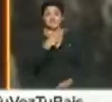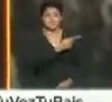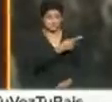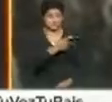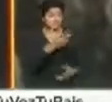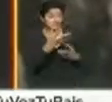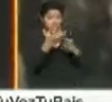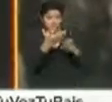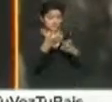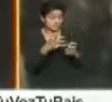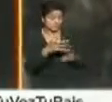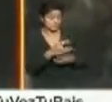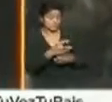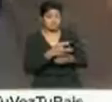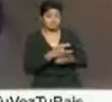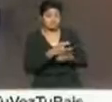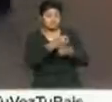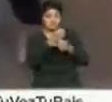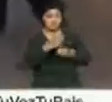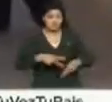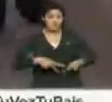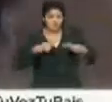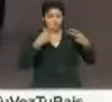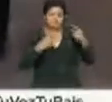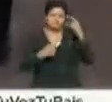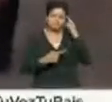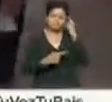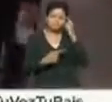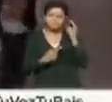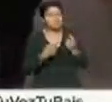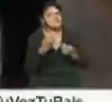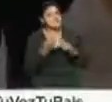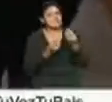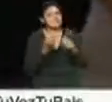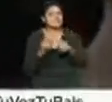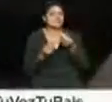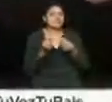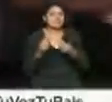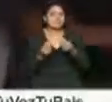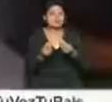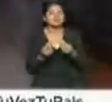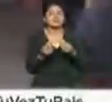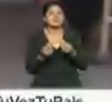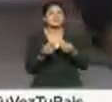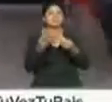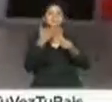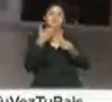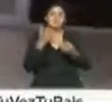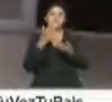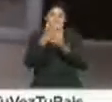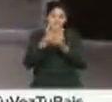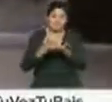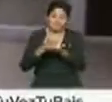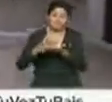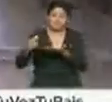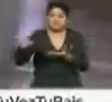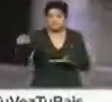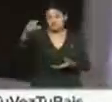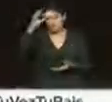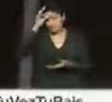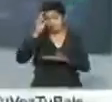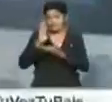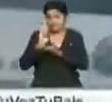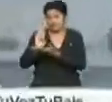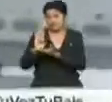las empresas de medicina prepagada están considerando en su plan de negocios que parte de sus clientes sean atendidos gratuitamente por